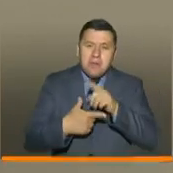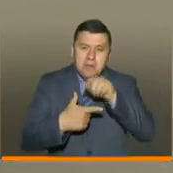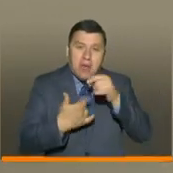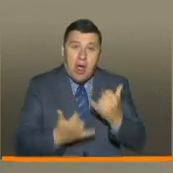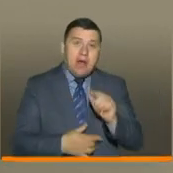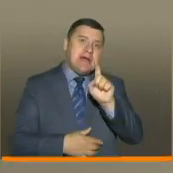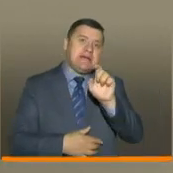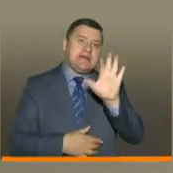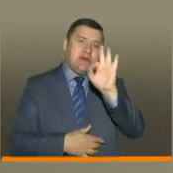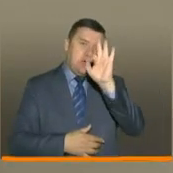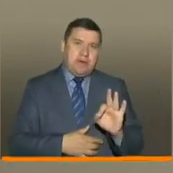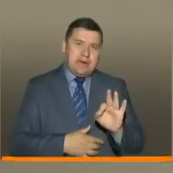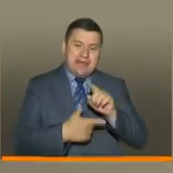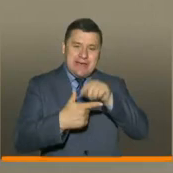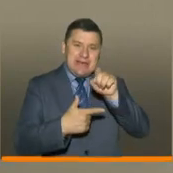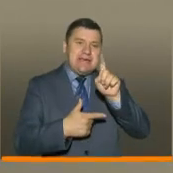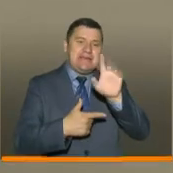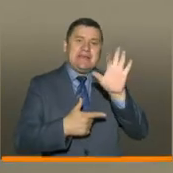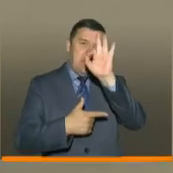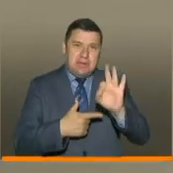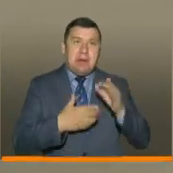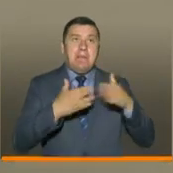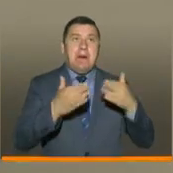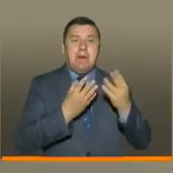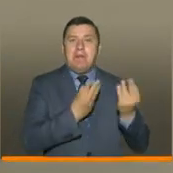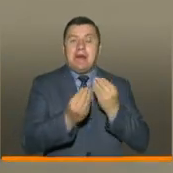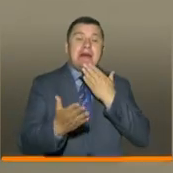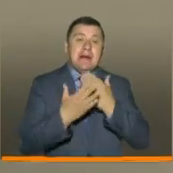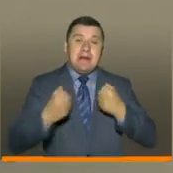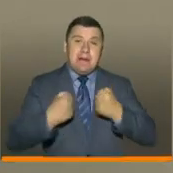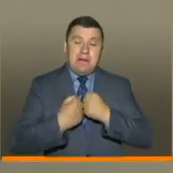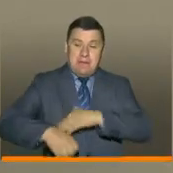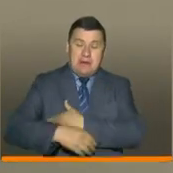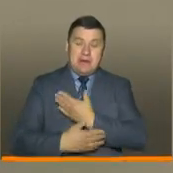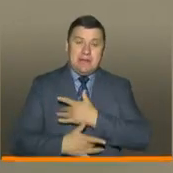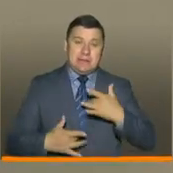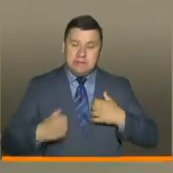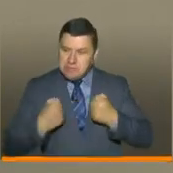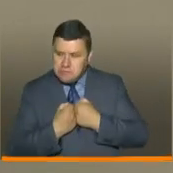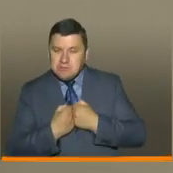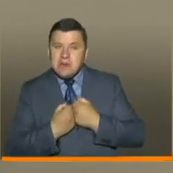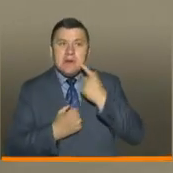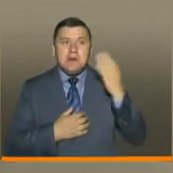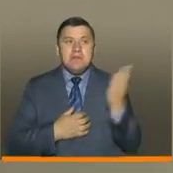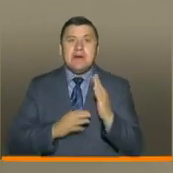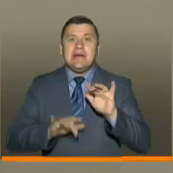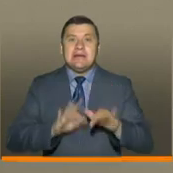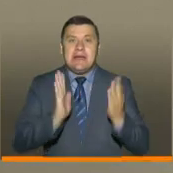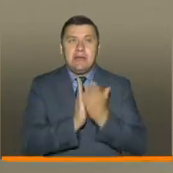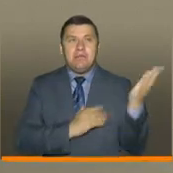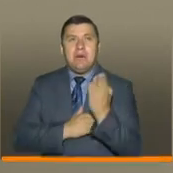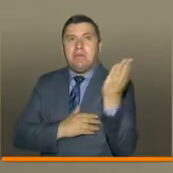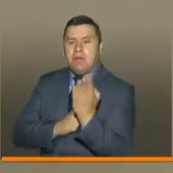de los entes territoriales activados. Y lo más importante, gracias al trabajo en conjunto con el Ministerio de Salud, ya presentaron todas las secretarías de educación el